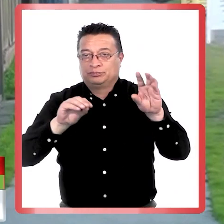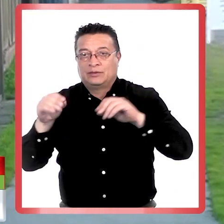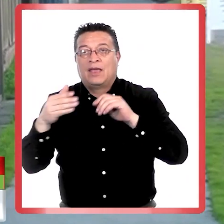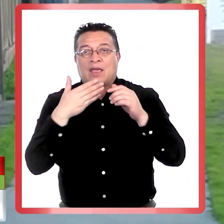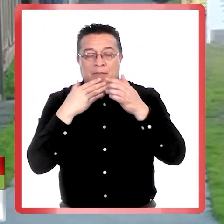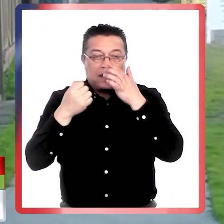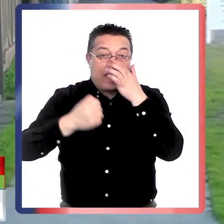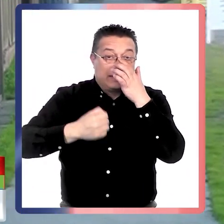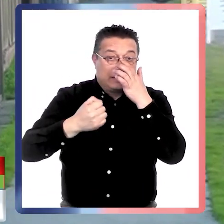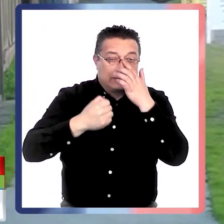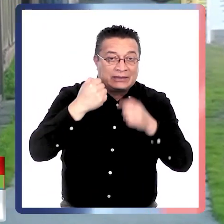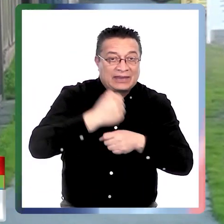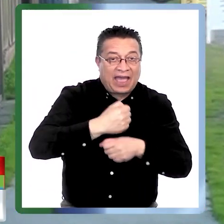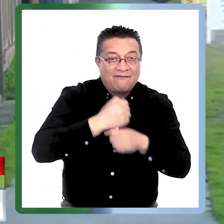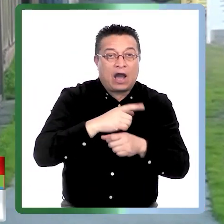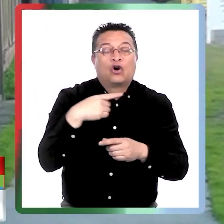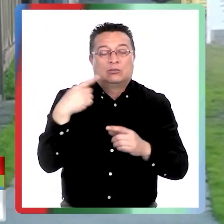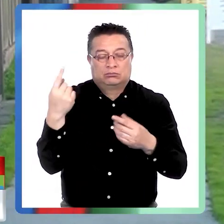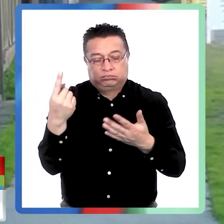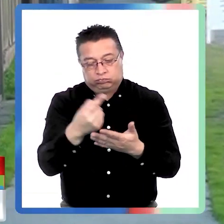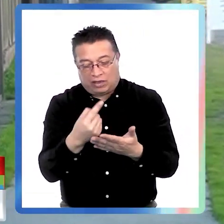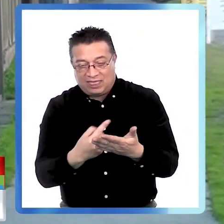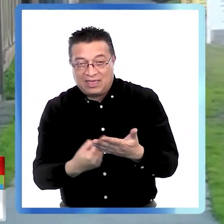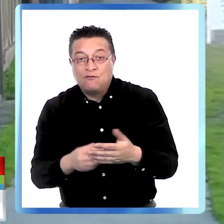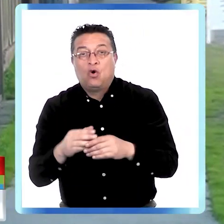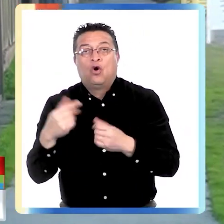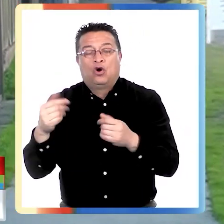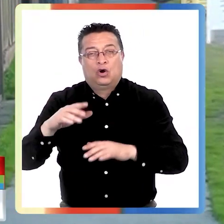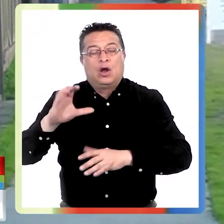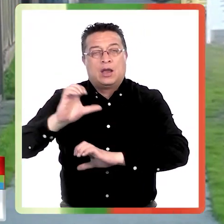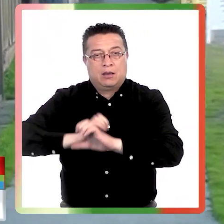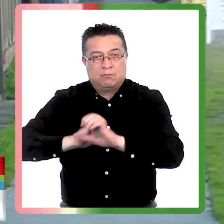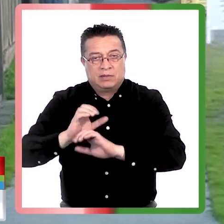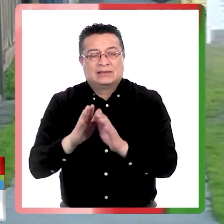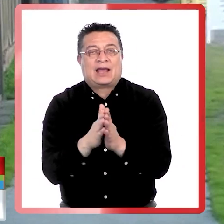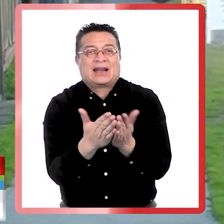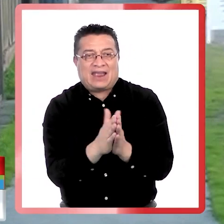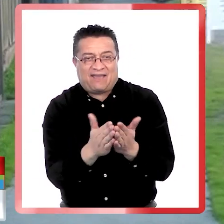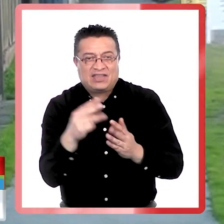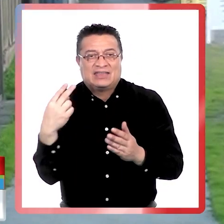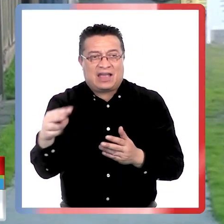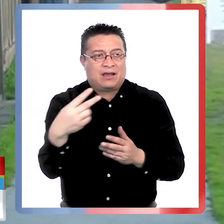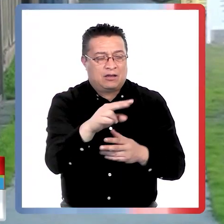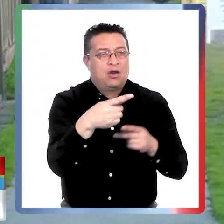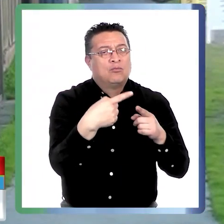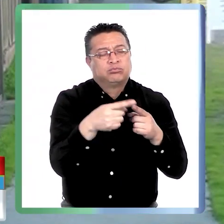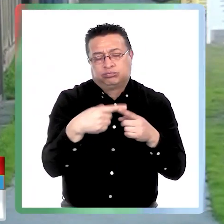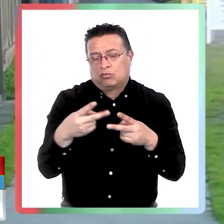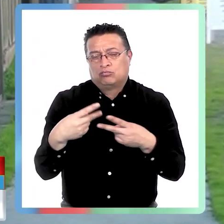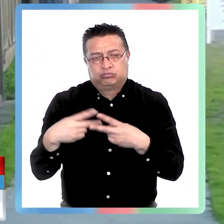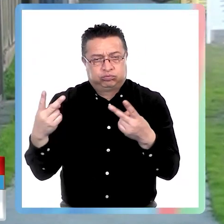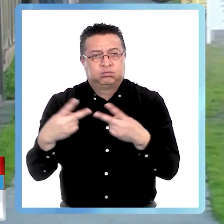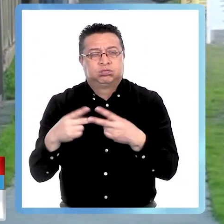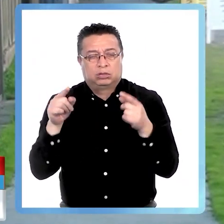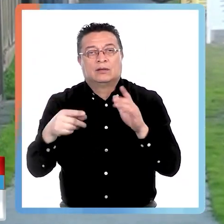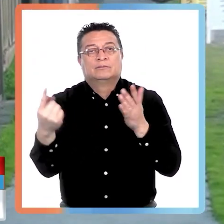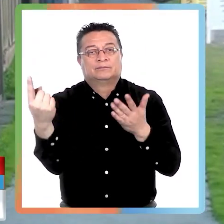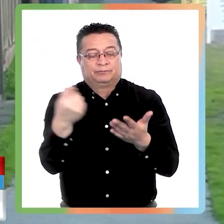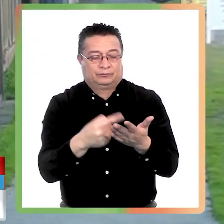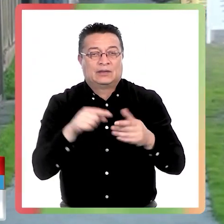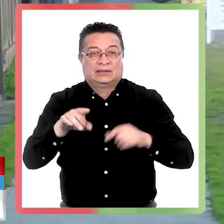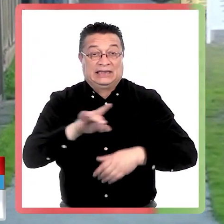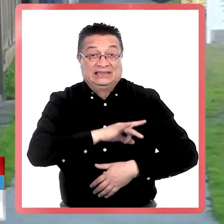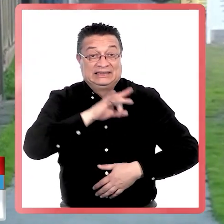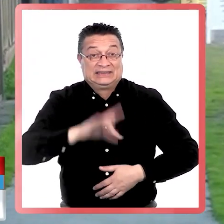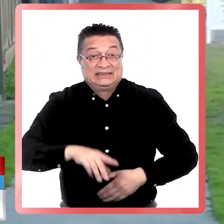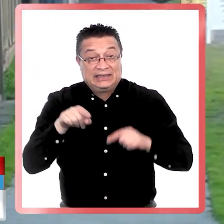pero sobre todo el trabajo de ilustradores, ilustradoras, editoriales, revistas, otras publicaciones, etcétera, que hacen ilustración